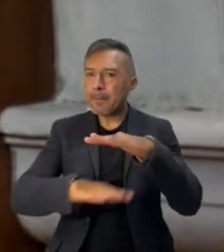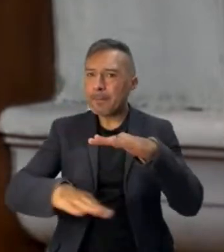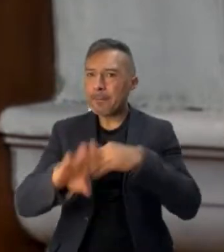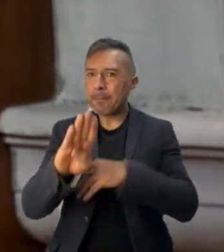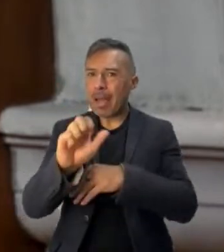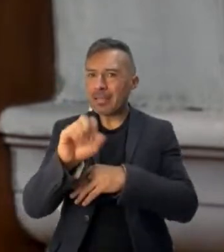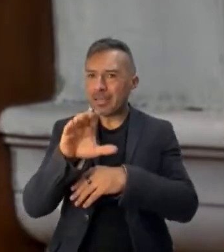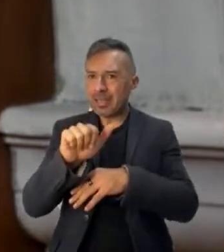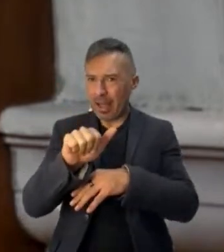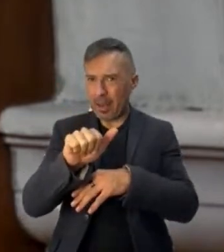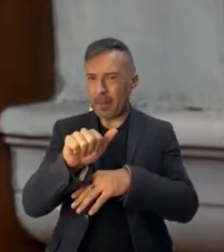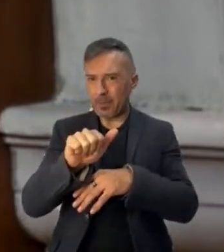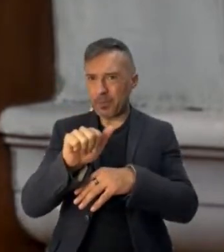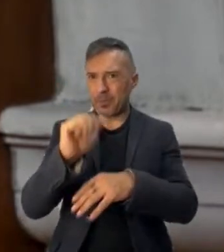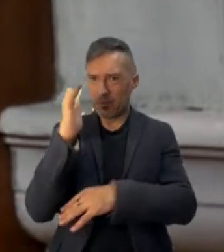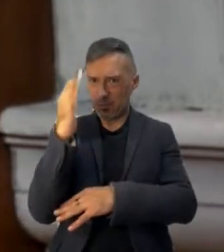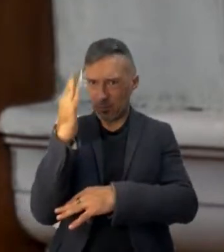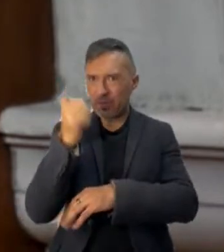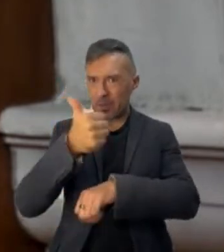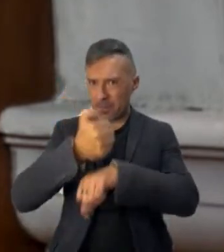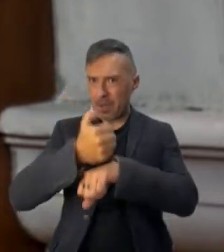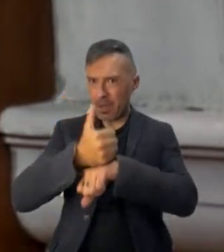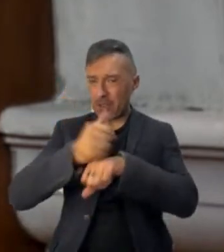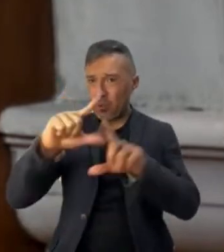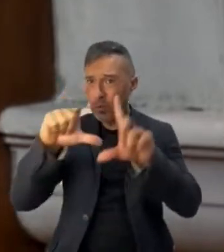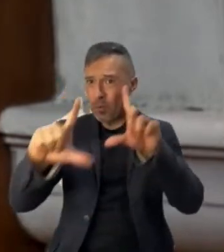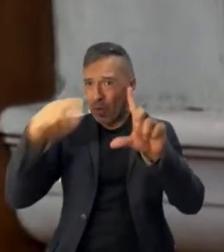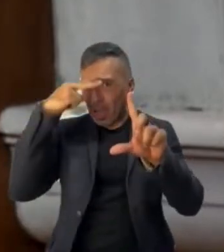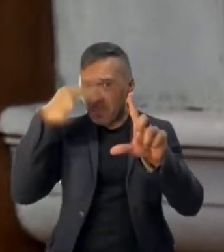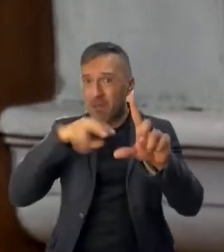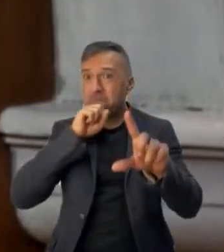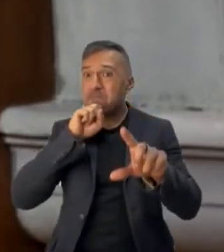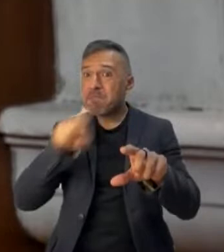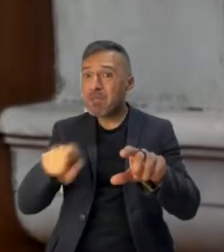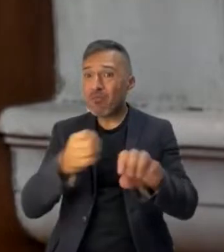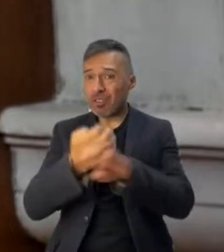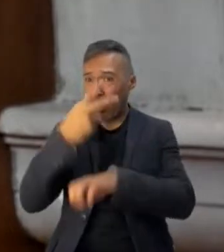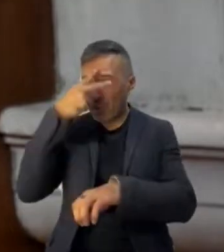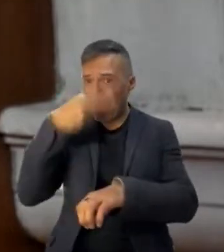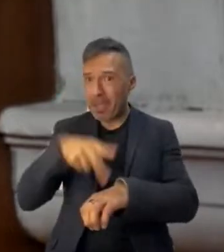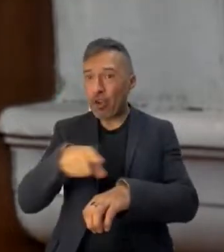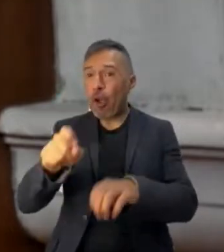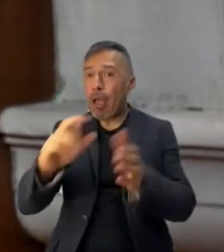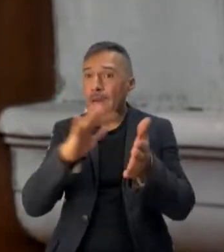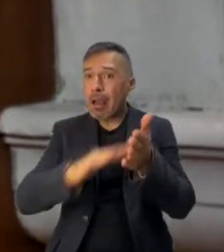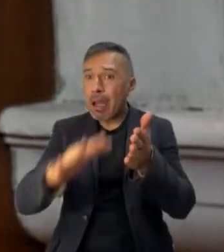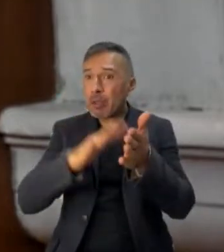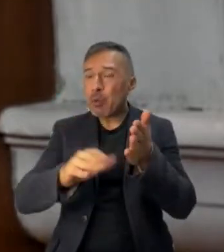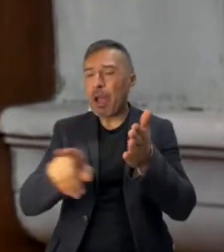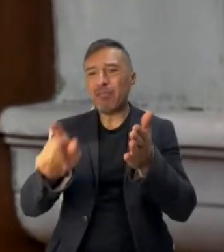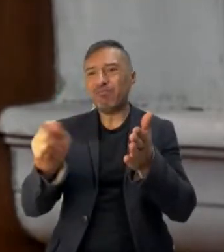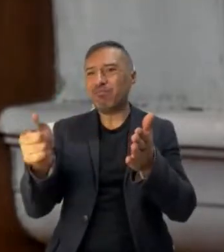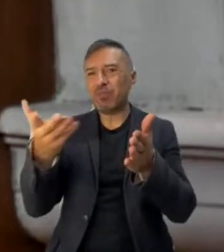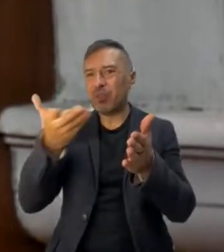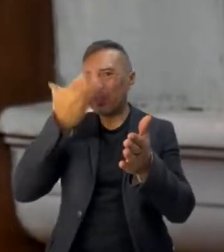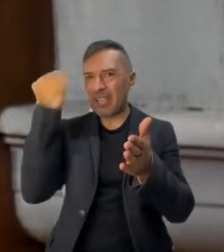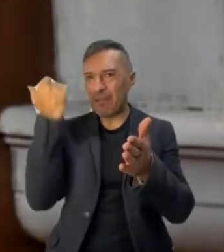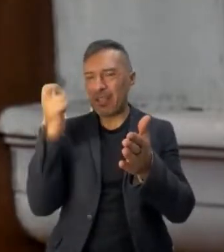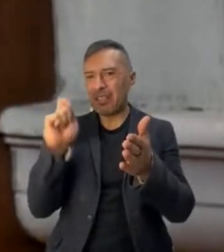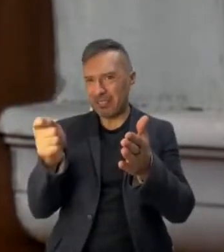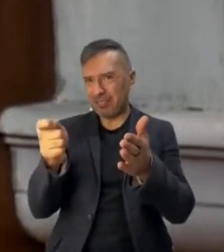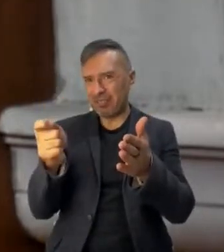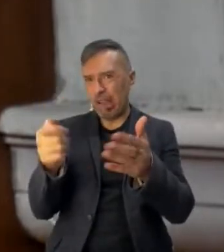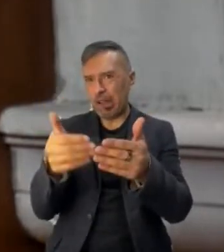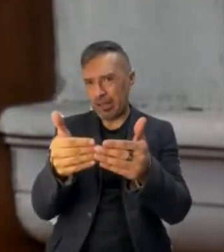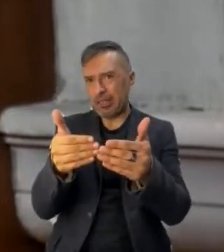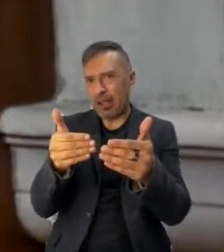por supuesto, en el Estado de México. Esto genera que, aunque hayan dicho o